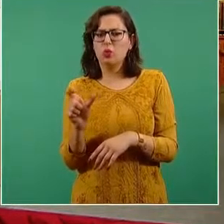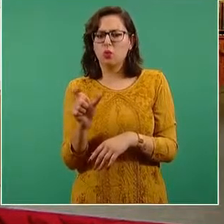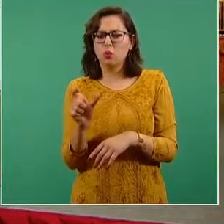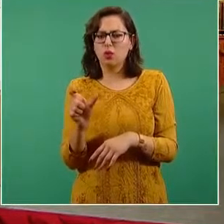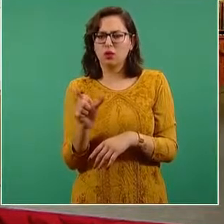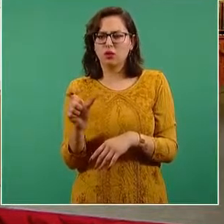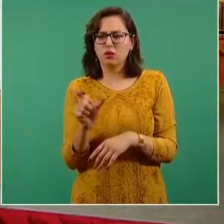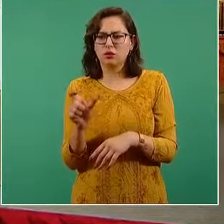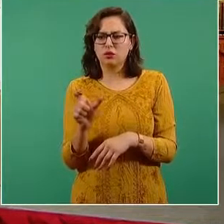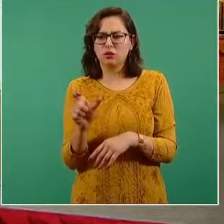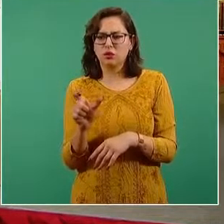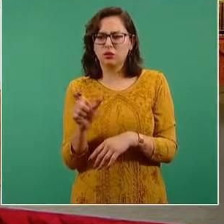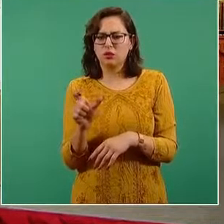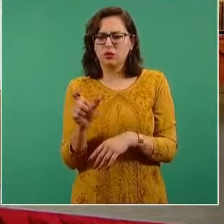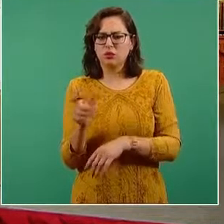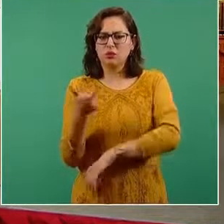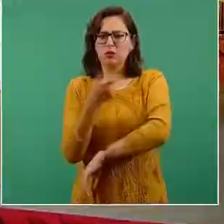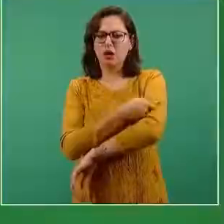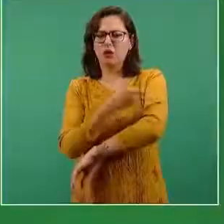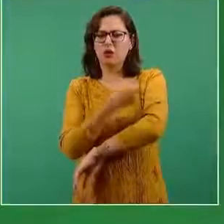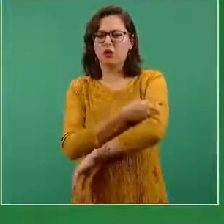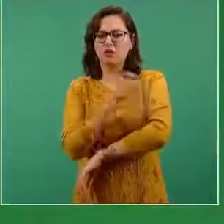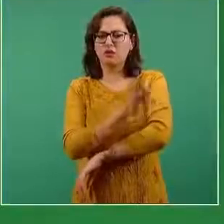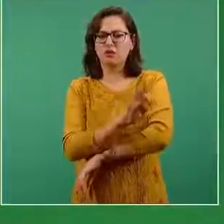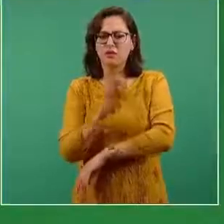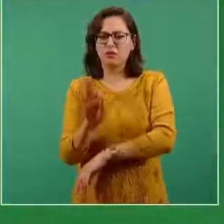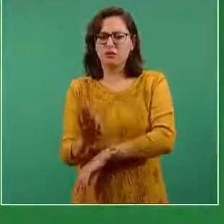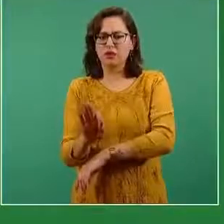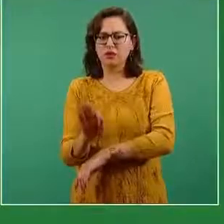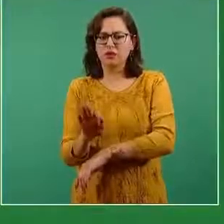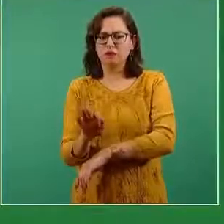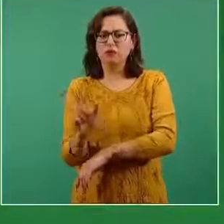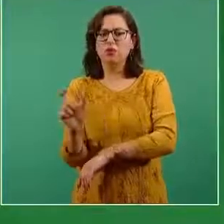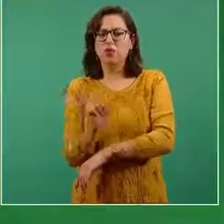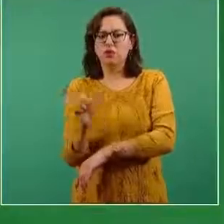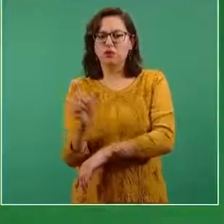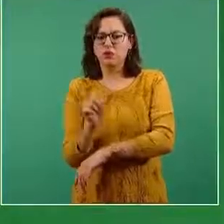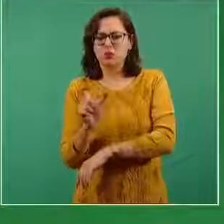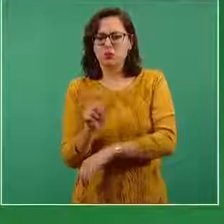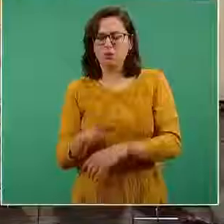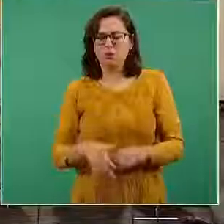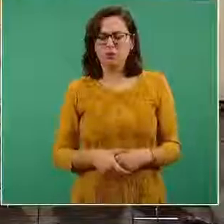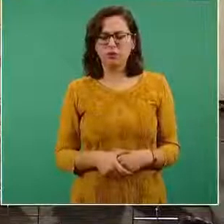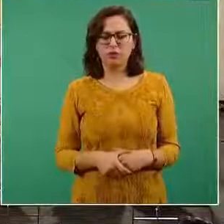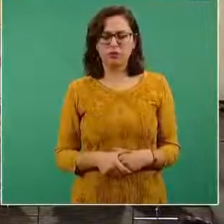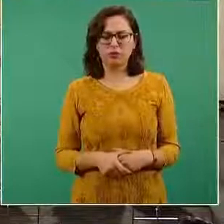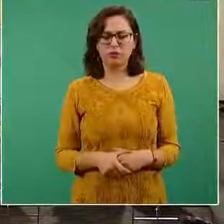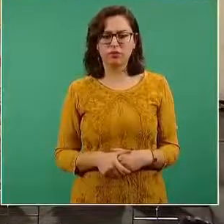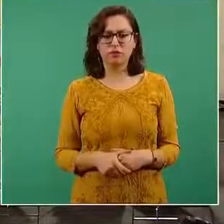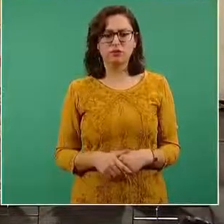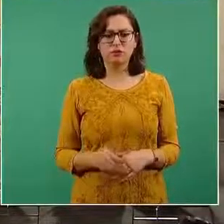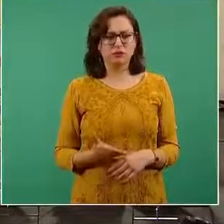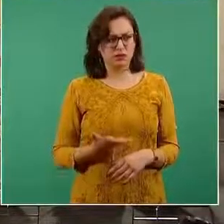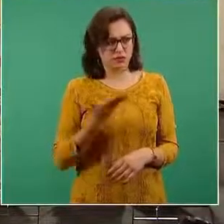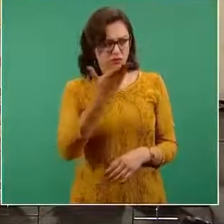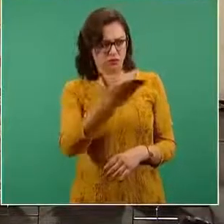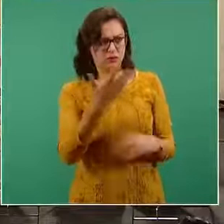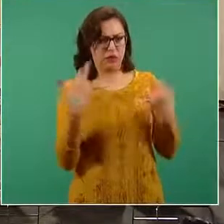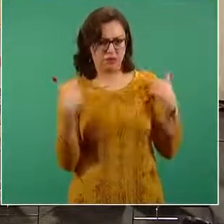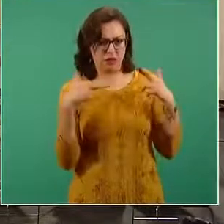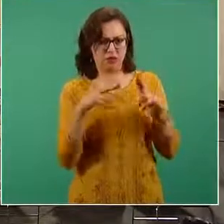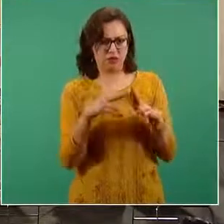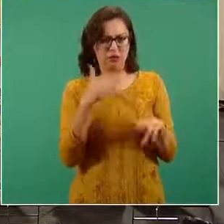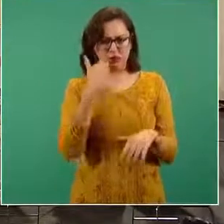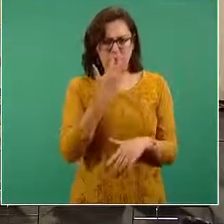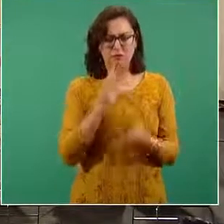personal docente y si se tiene alguna fecha tentativa de regreso a clases. Gracias. Maestro Góngora, por favor, si gusta responder la